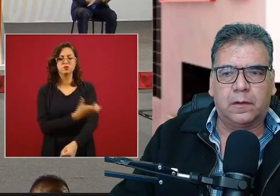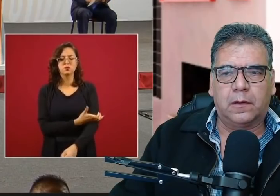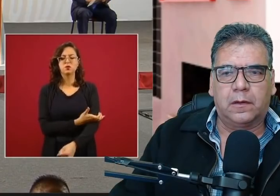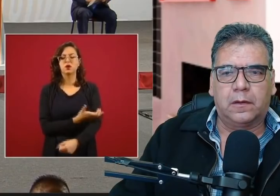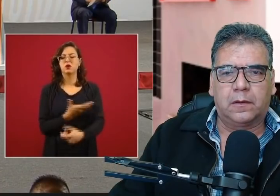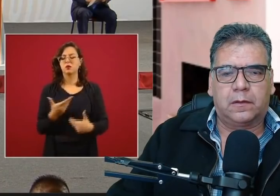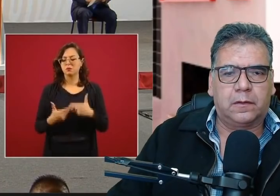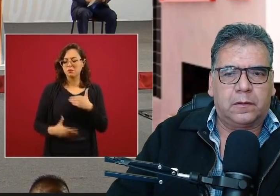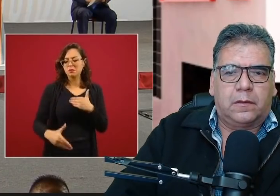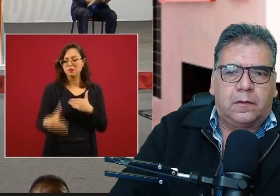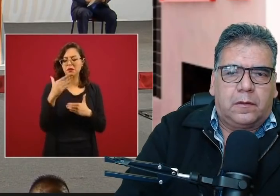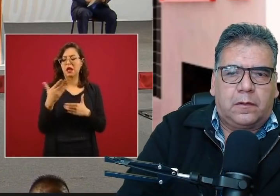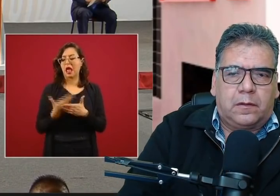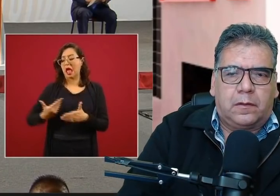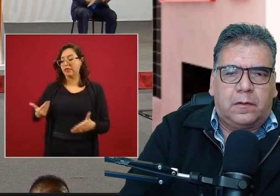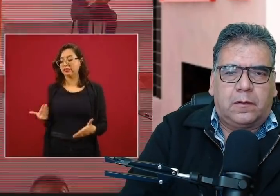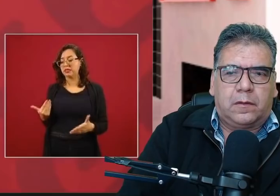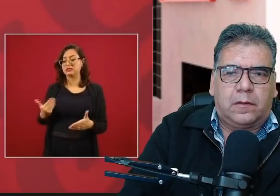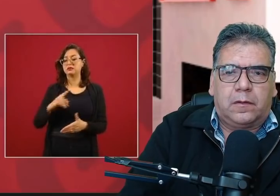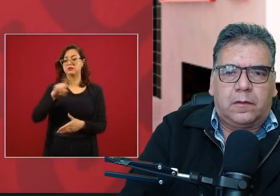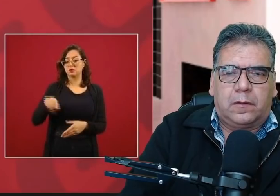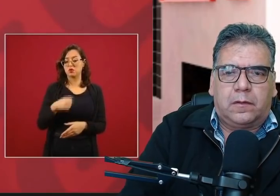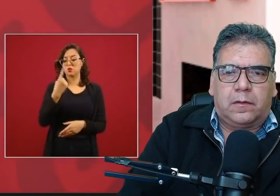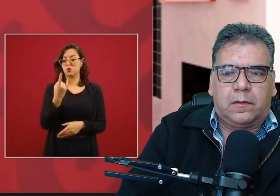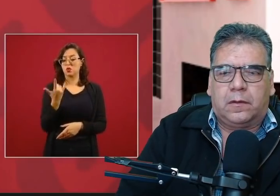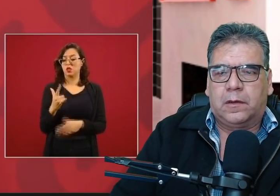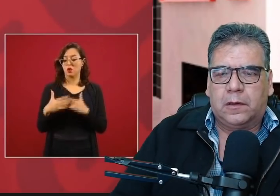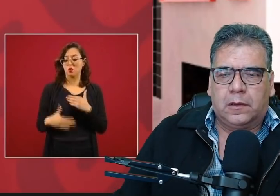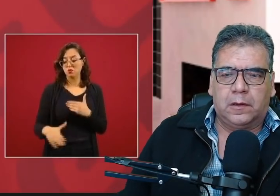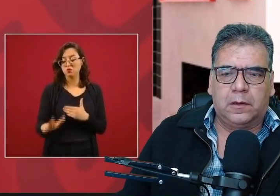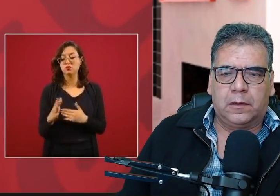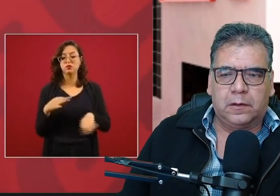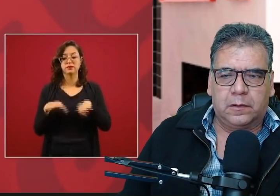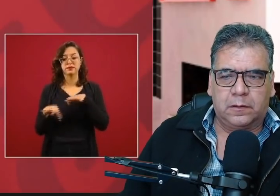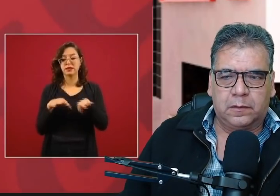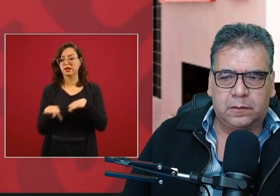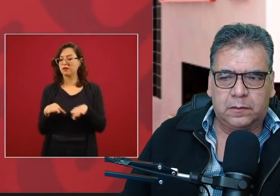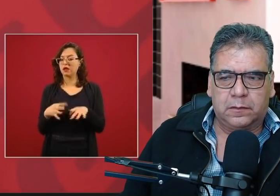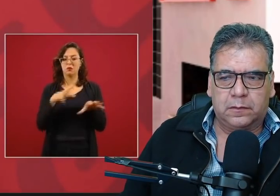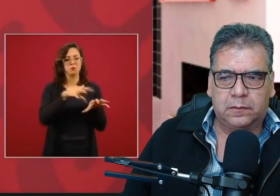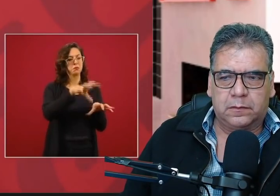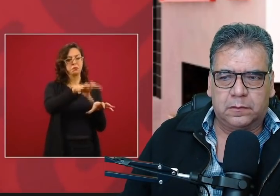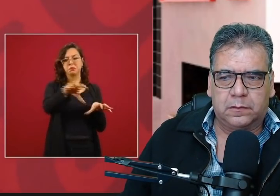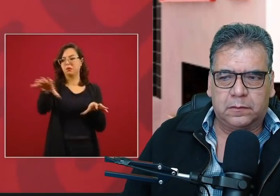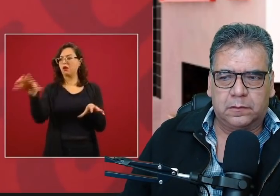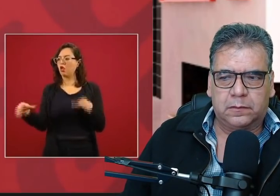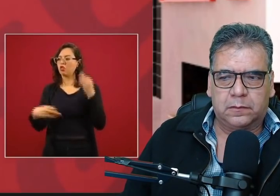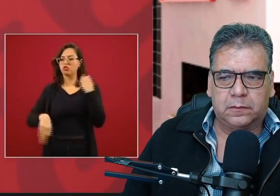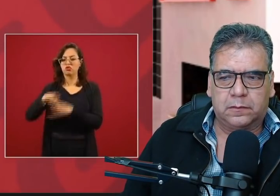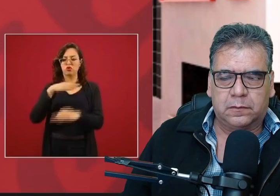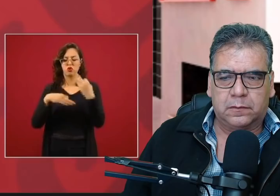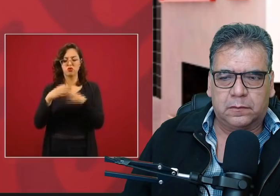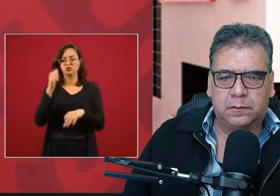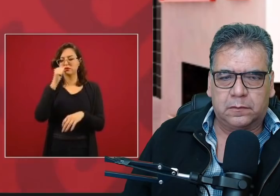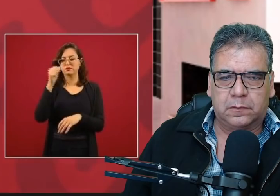vigor y por supuesto a partir del 1 de julio, un trabajo que tenemos que hacer con todos los sectores de la sociedad.